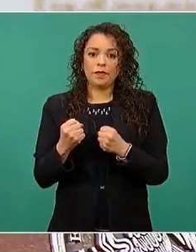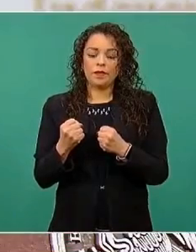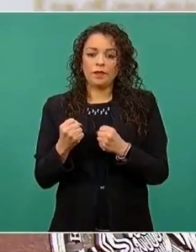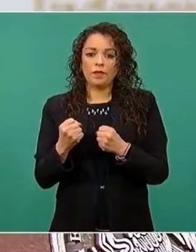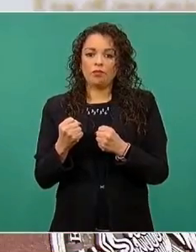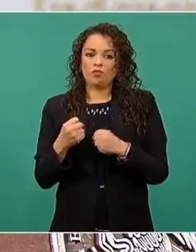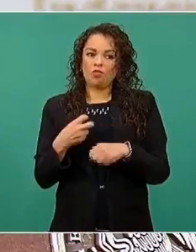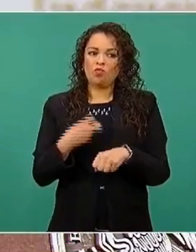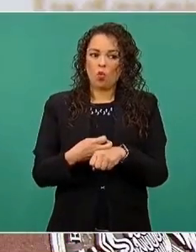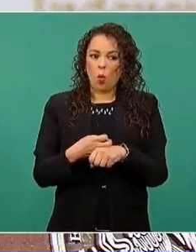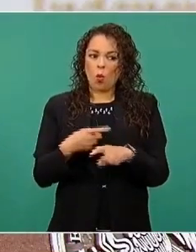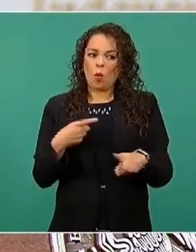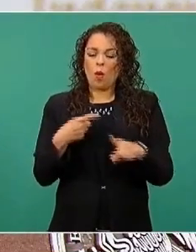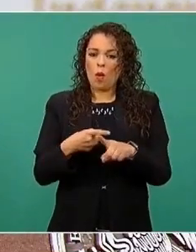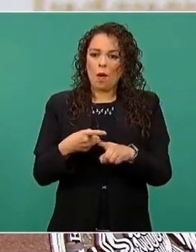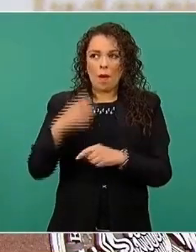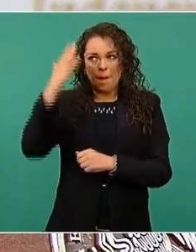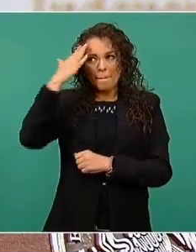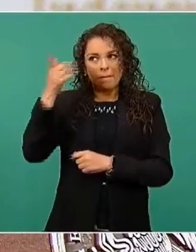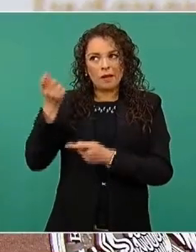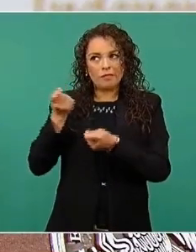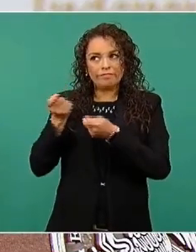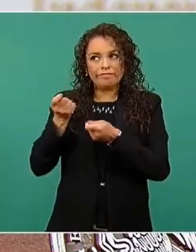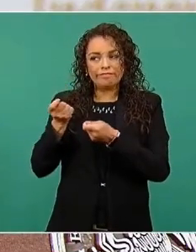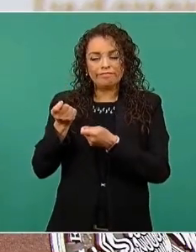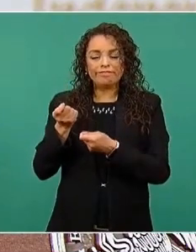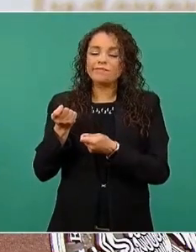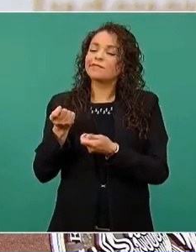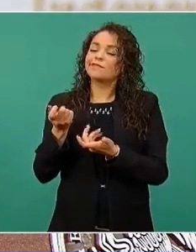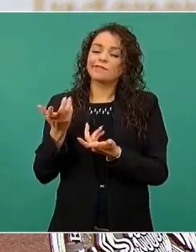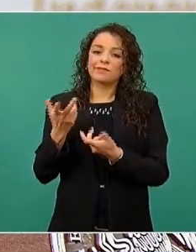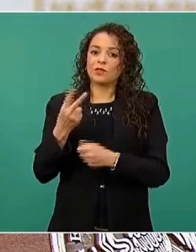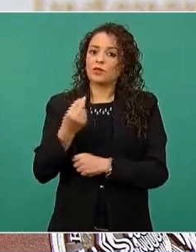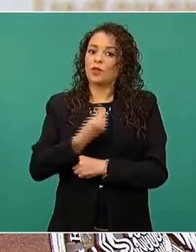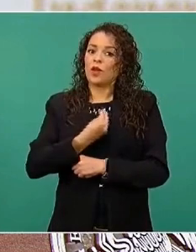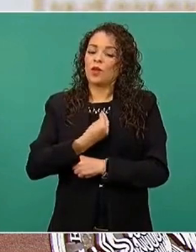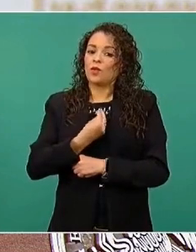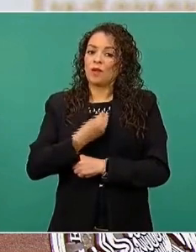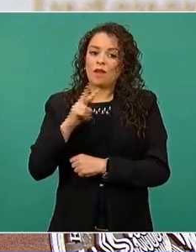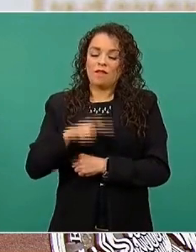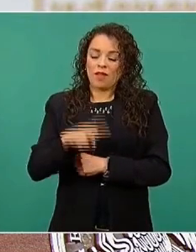sí se modificó la edad de jubilación,